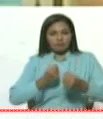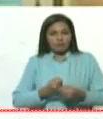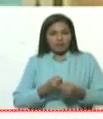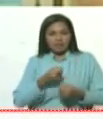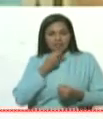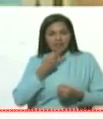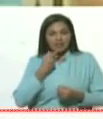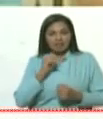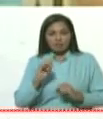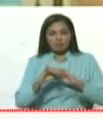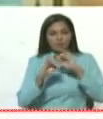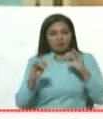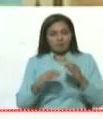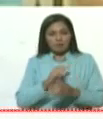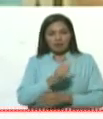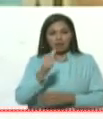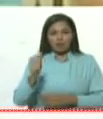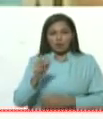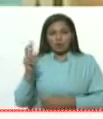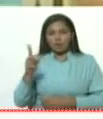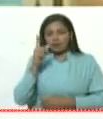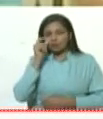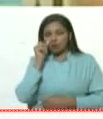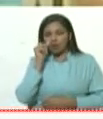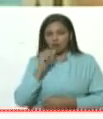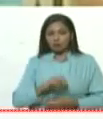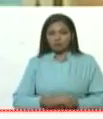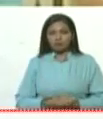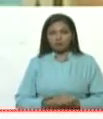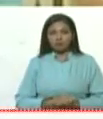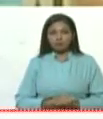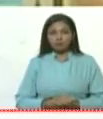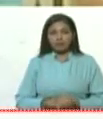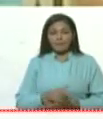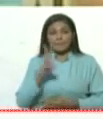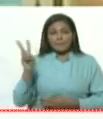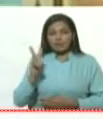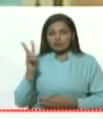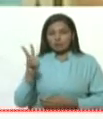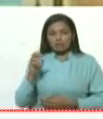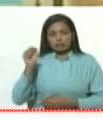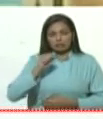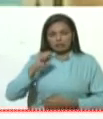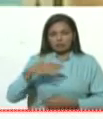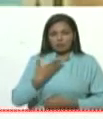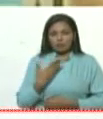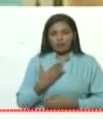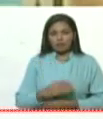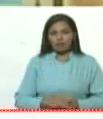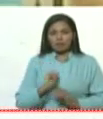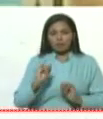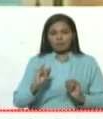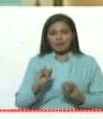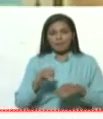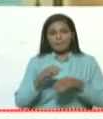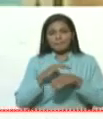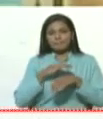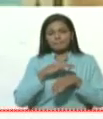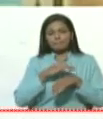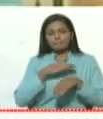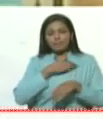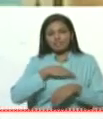bella de cada uno de los venezolanos y las venezolanas. Venezuela sí se puede, y con la misión Venezuela